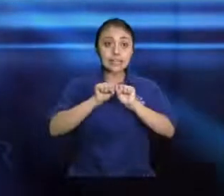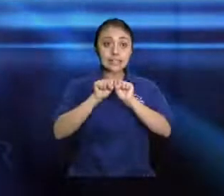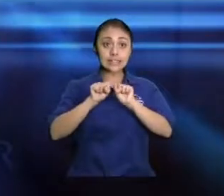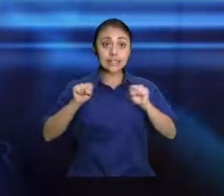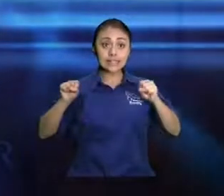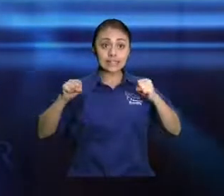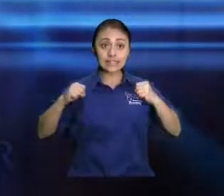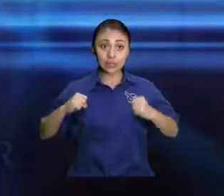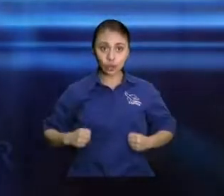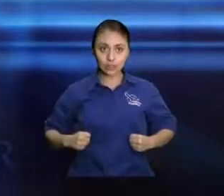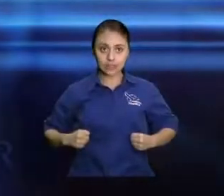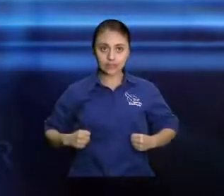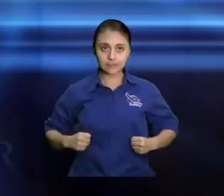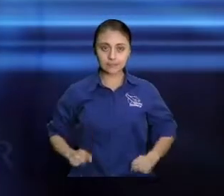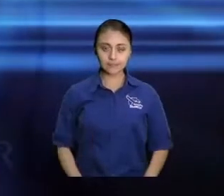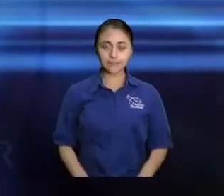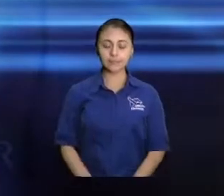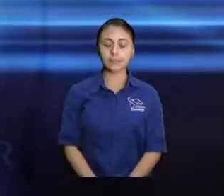sacerdotes.